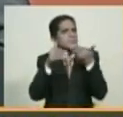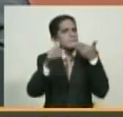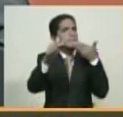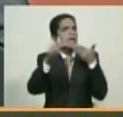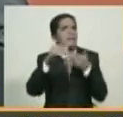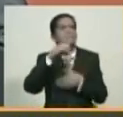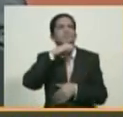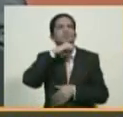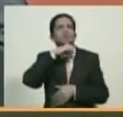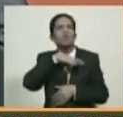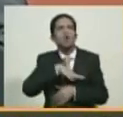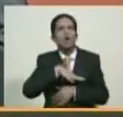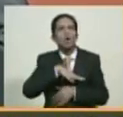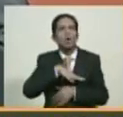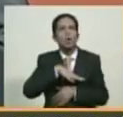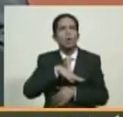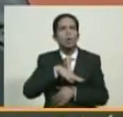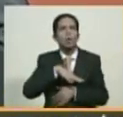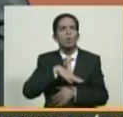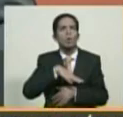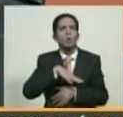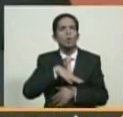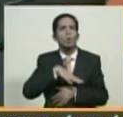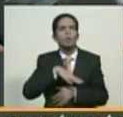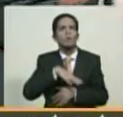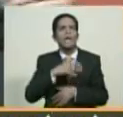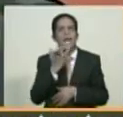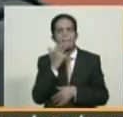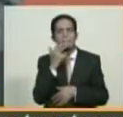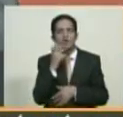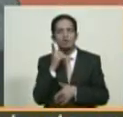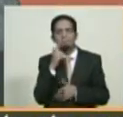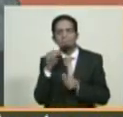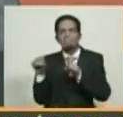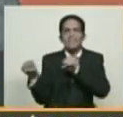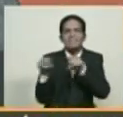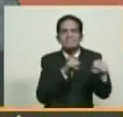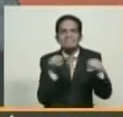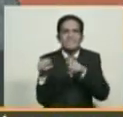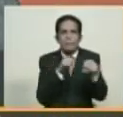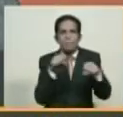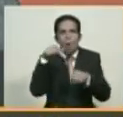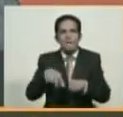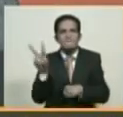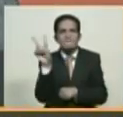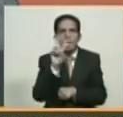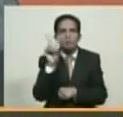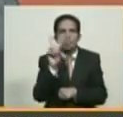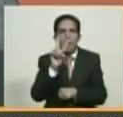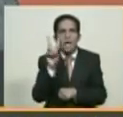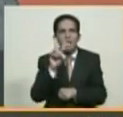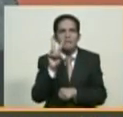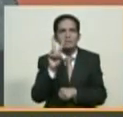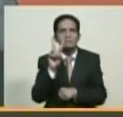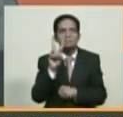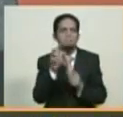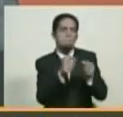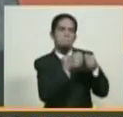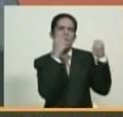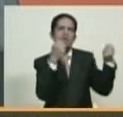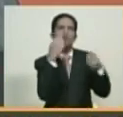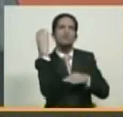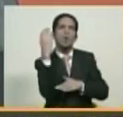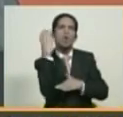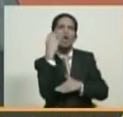canalla internacional y mundial, que cuando hubo un sismo recientemente en Venezuela, un periódico colombiano